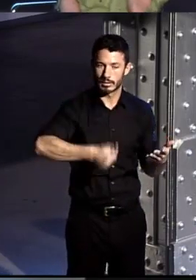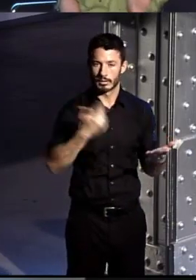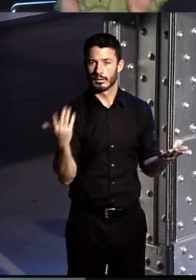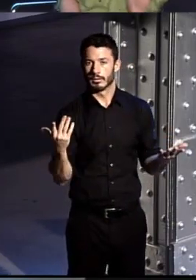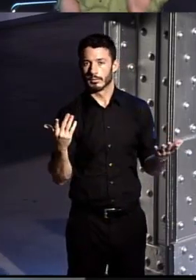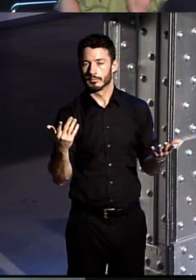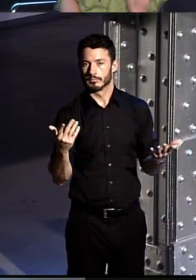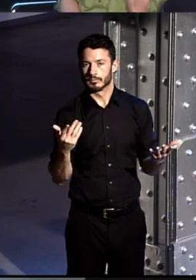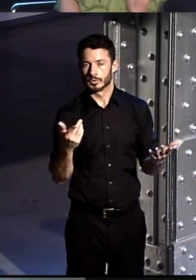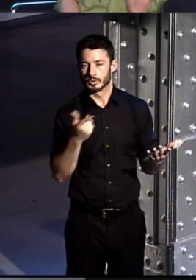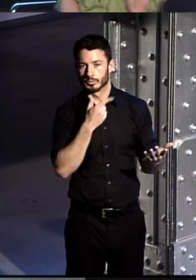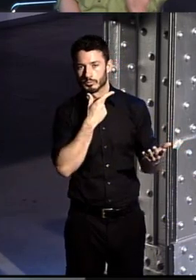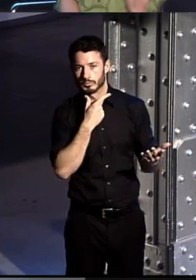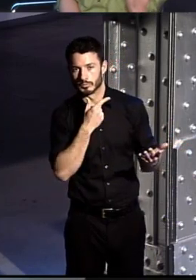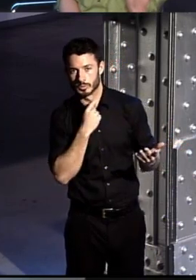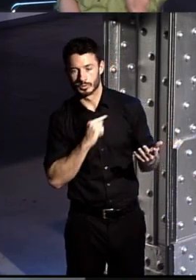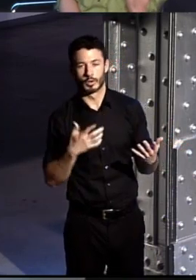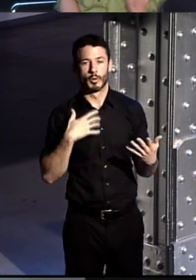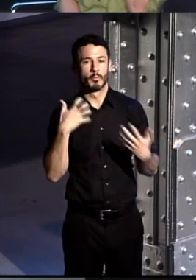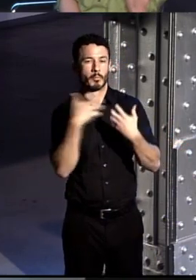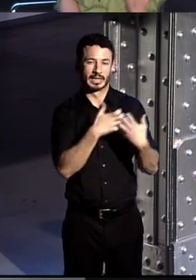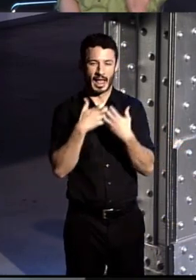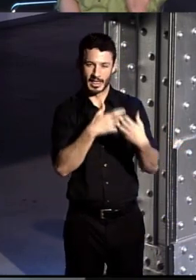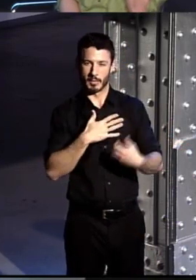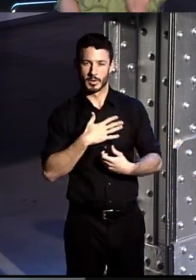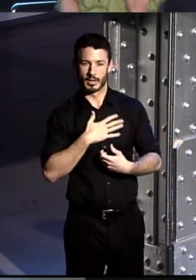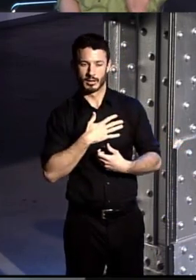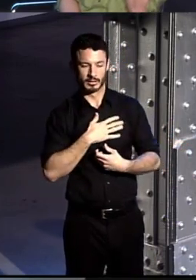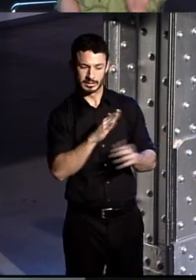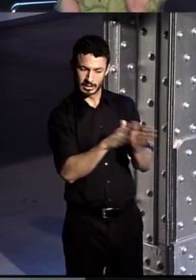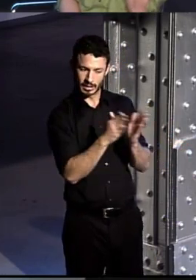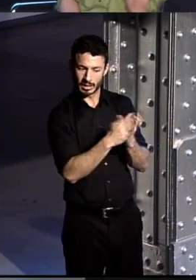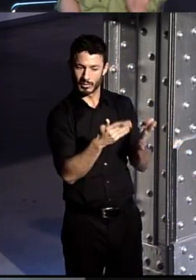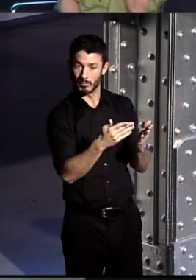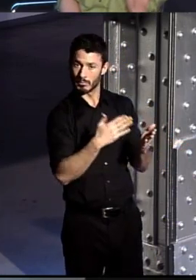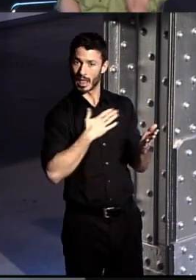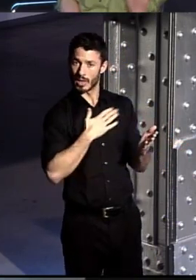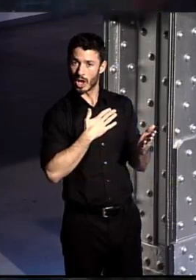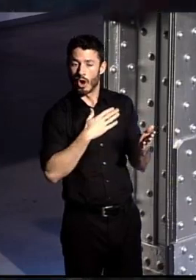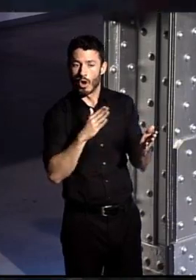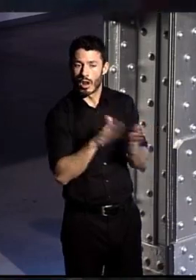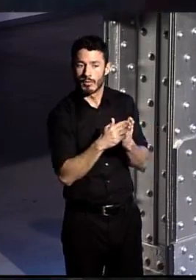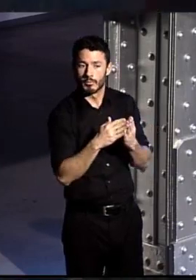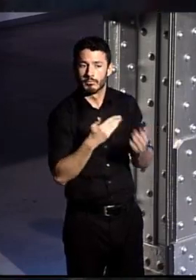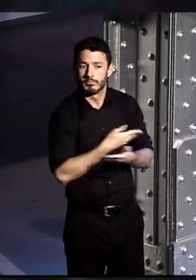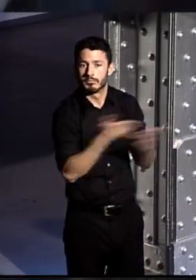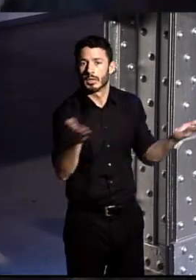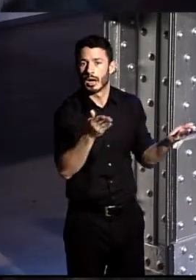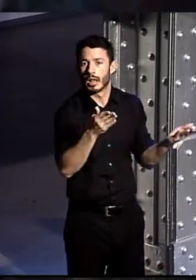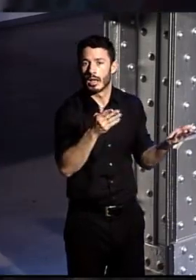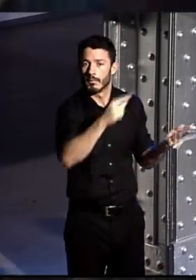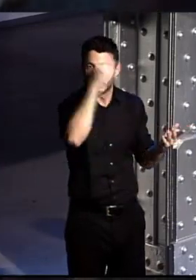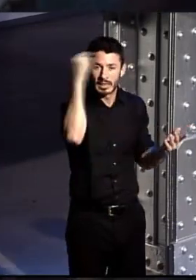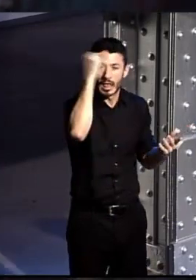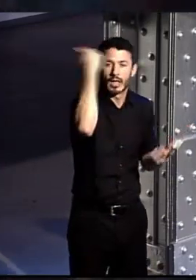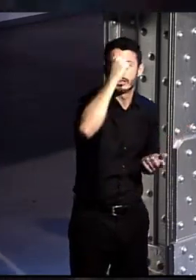que bueno, es una de mis batallas lectoras, es qué me está diciendo este libro, si va a mí o si solo se dirige, por ejemplo, pues a la mentalidad